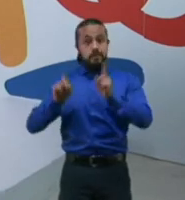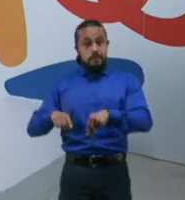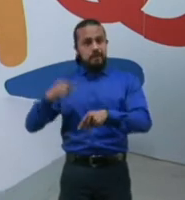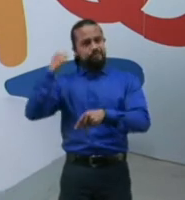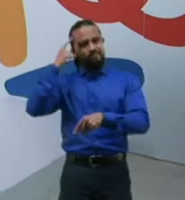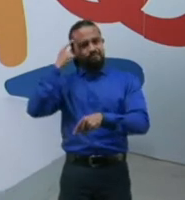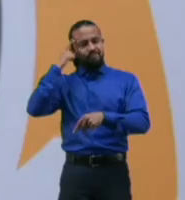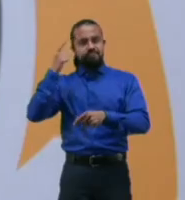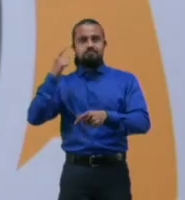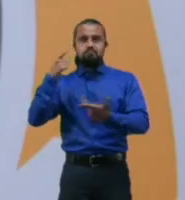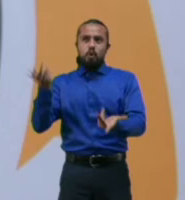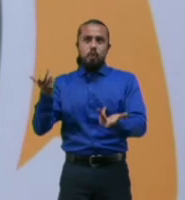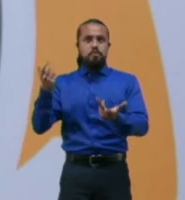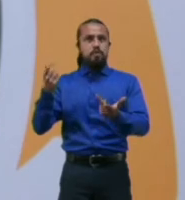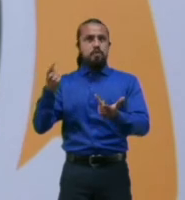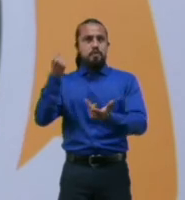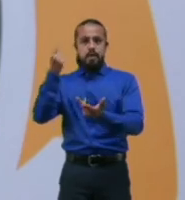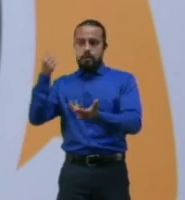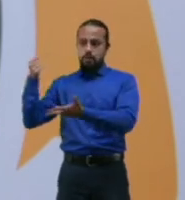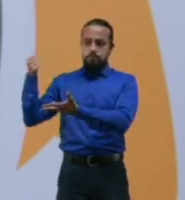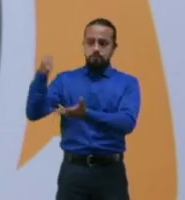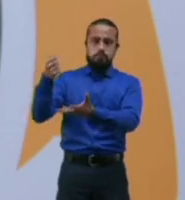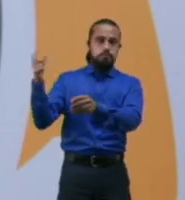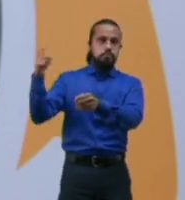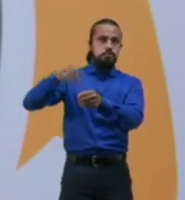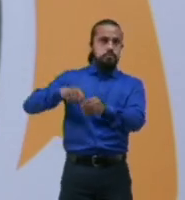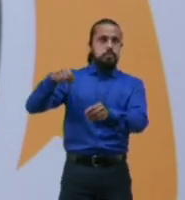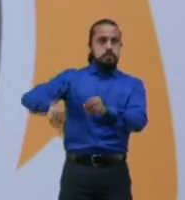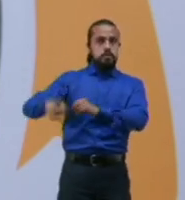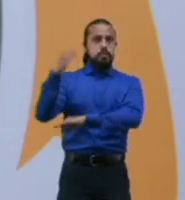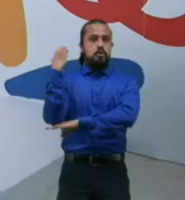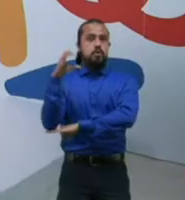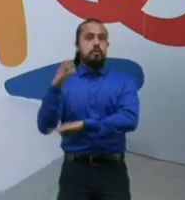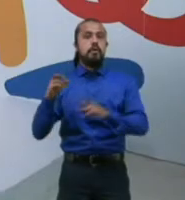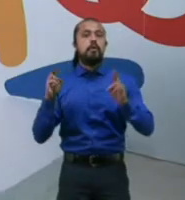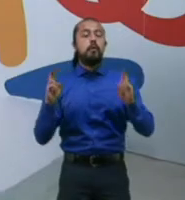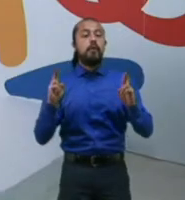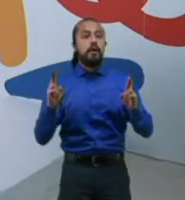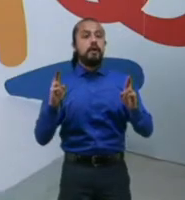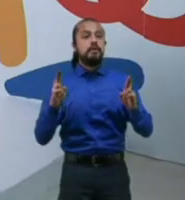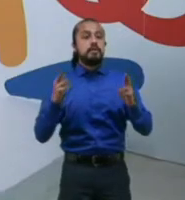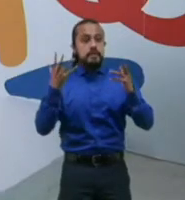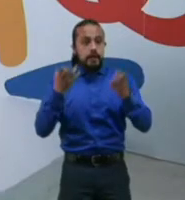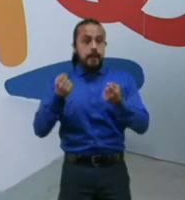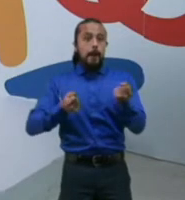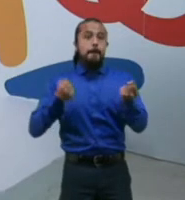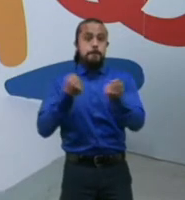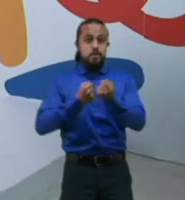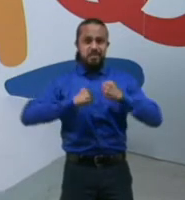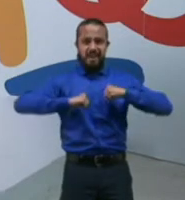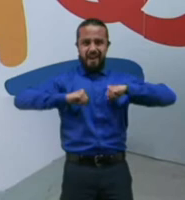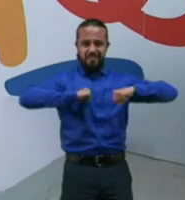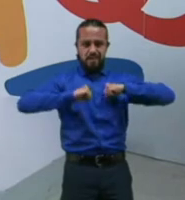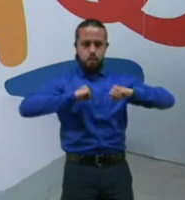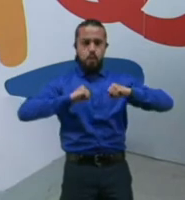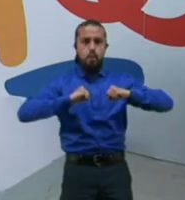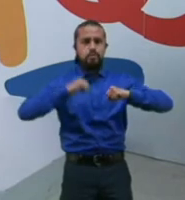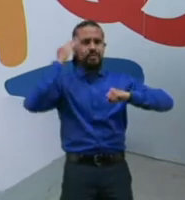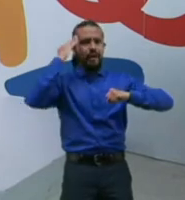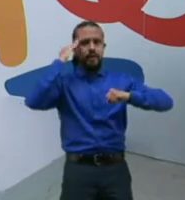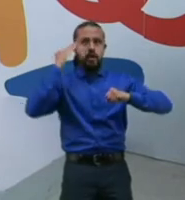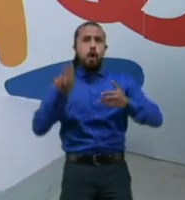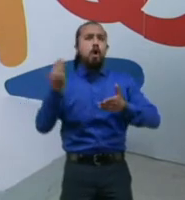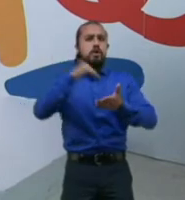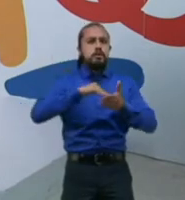inversión de capital en este emprendimientos colombianos y lo que queremos es precisamente no sólo apoyar la reactivación económica del país luego de la pandemia sino